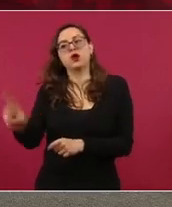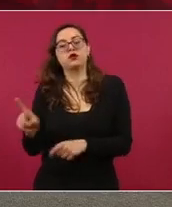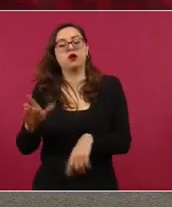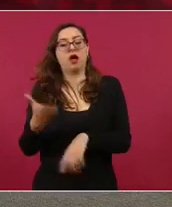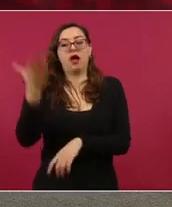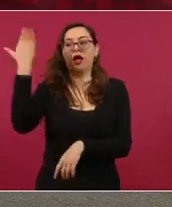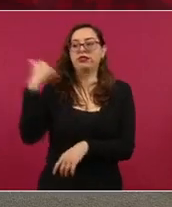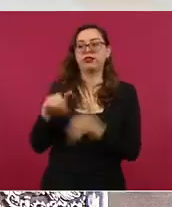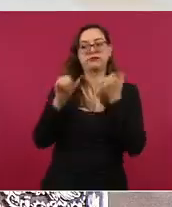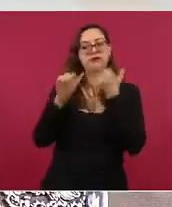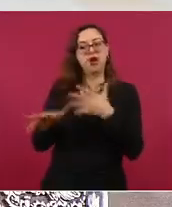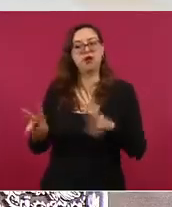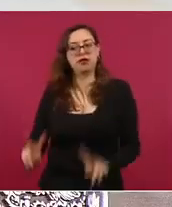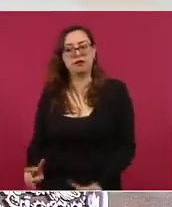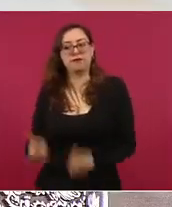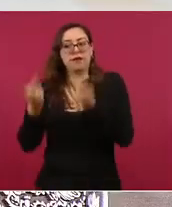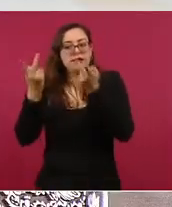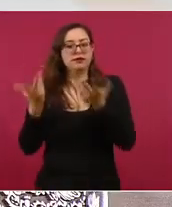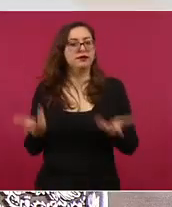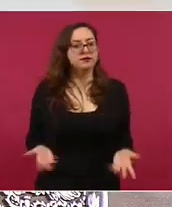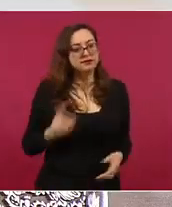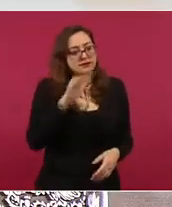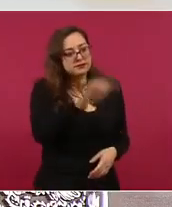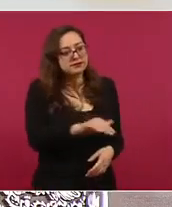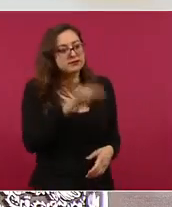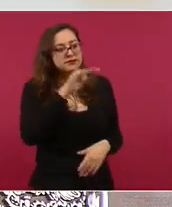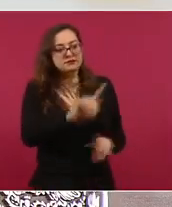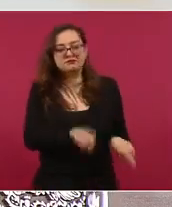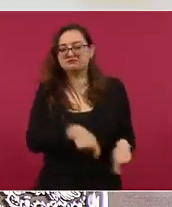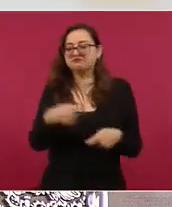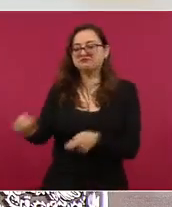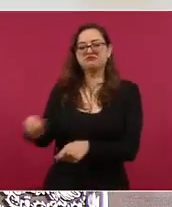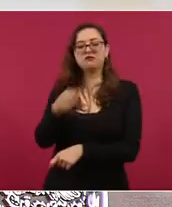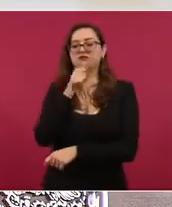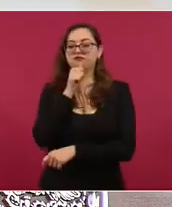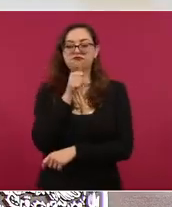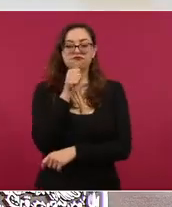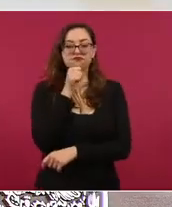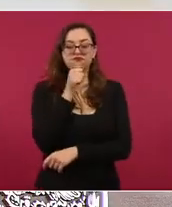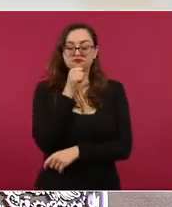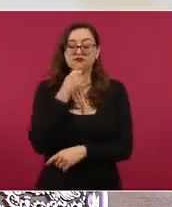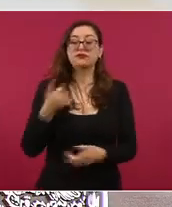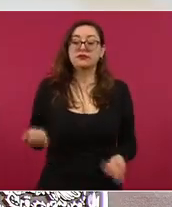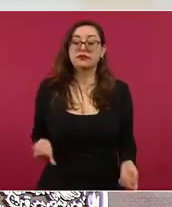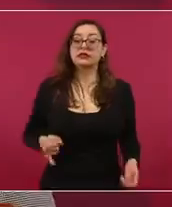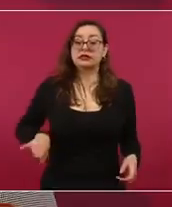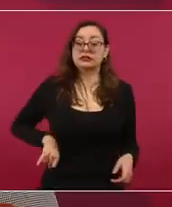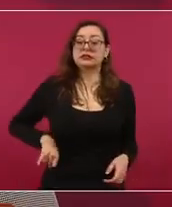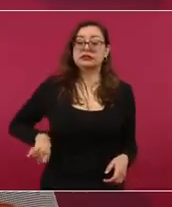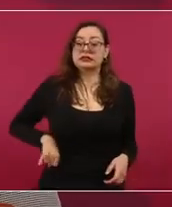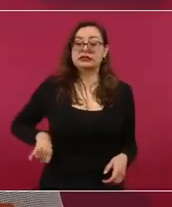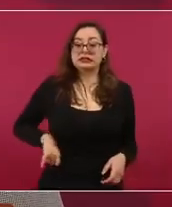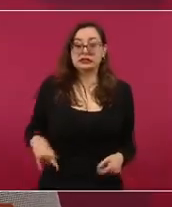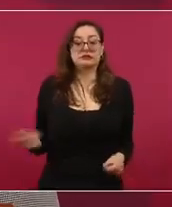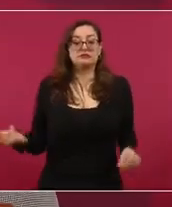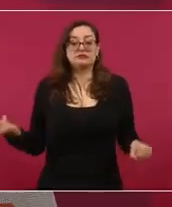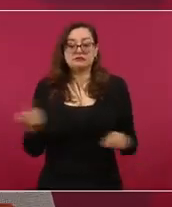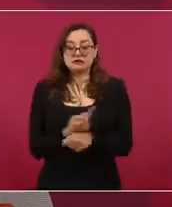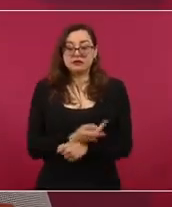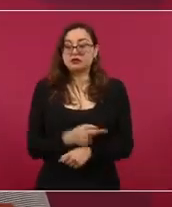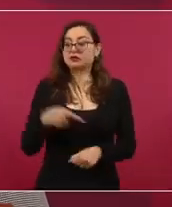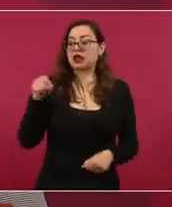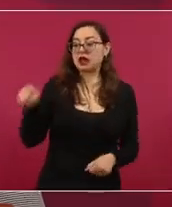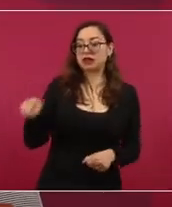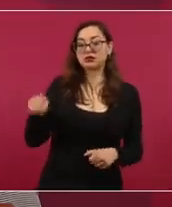bueno, no han podido ejecutar su sentencia y regresar el equipo a la asociación civil. Y ese caso es bien interesante porque ¿qué pasó? La